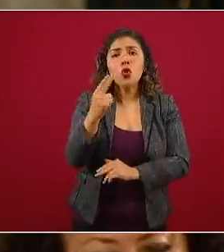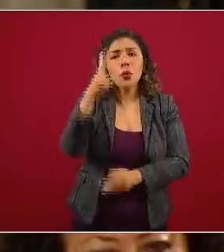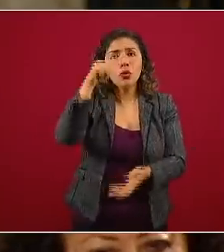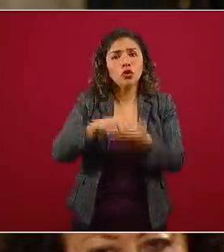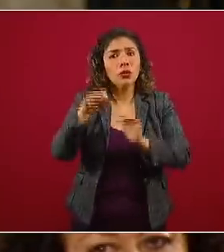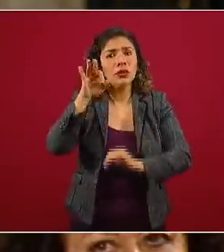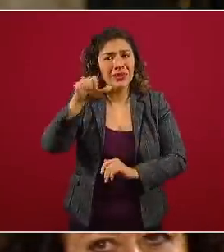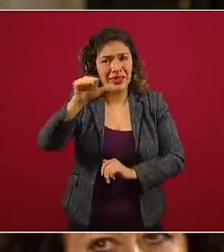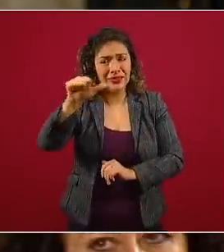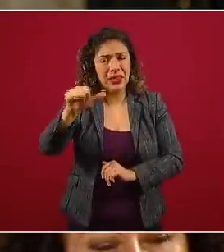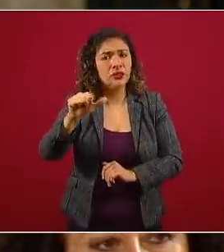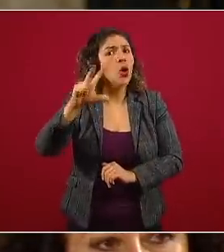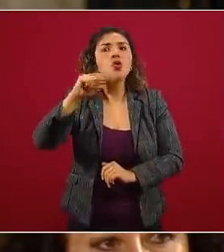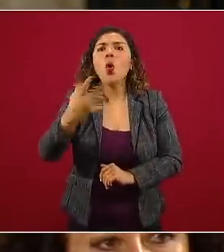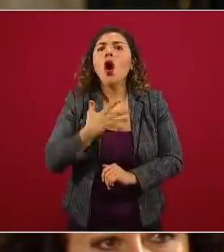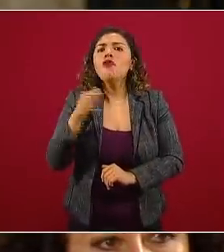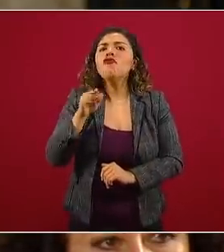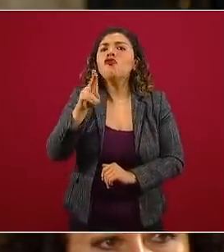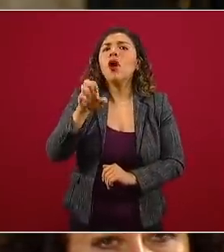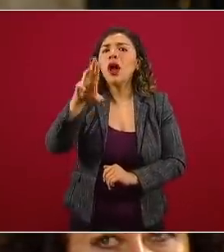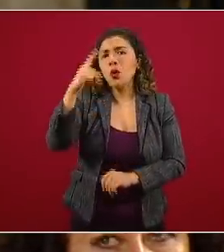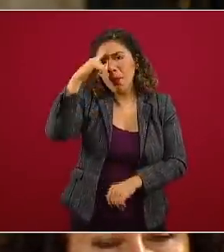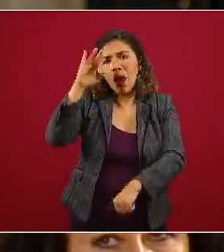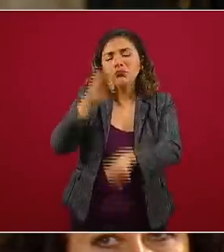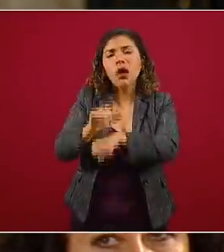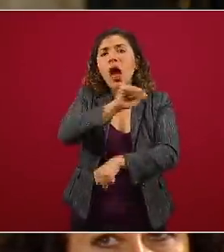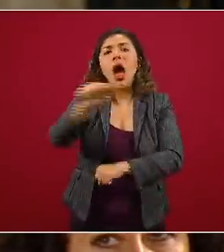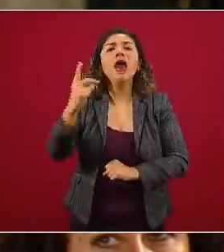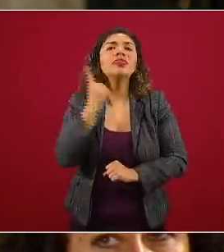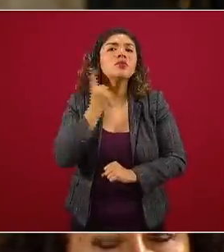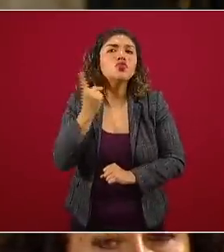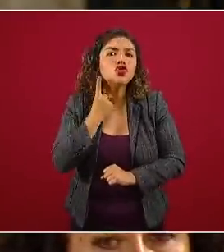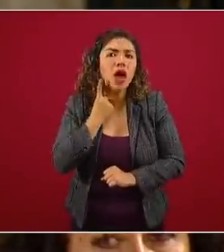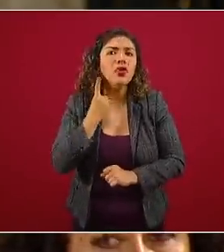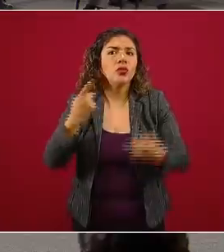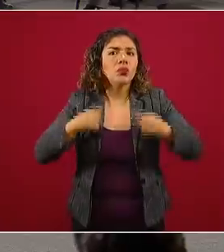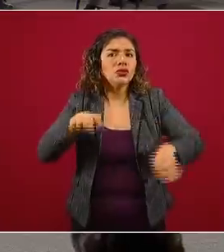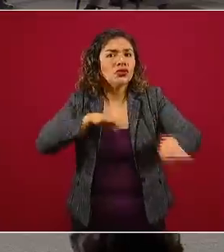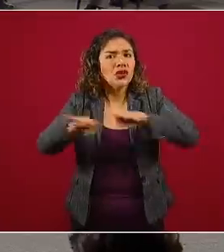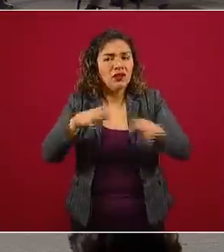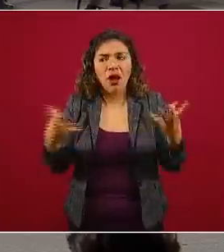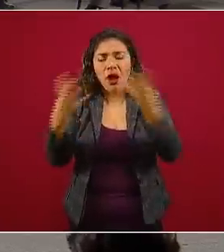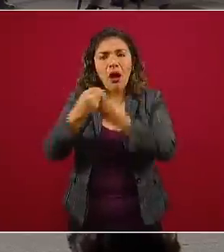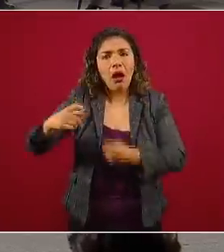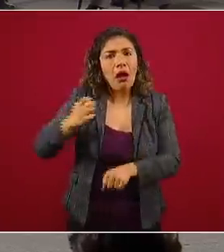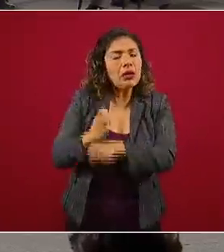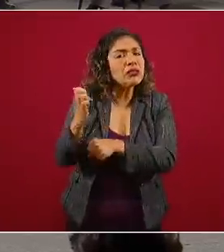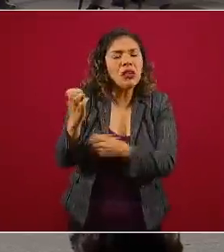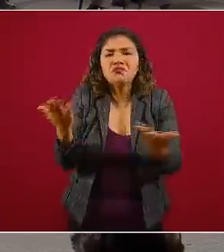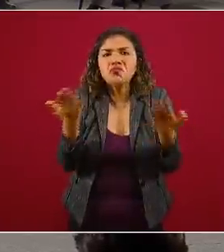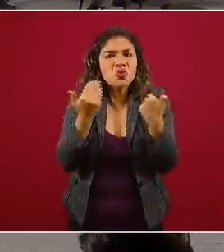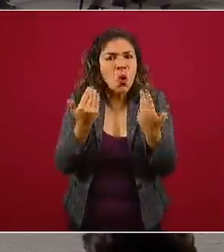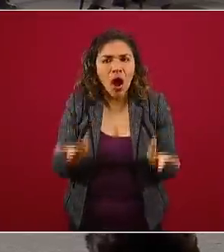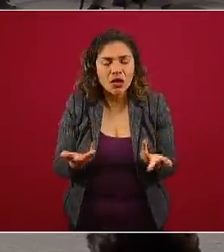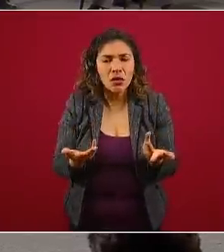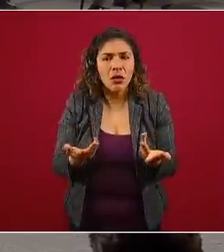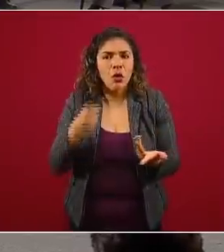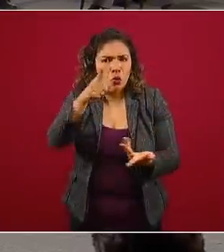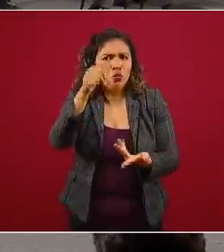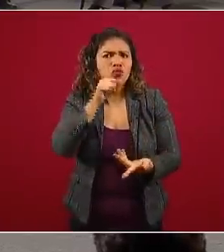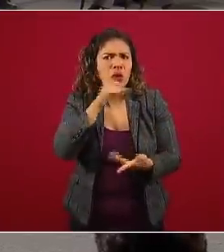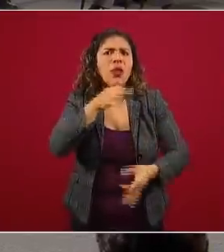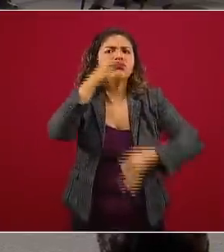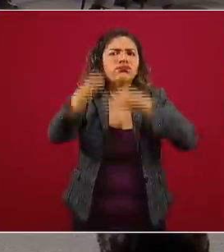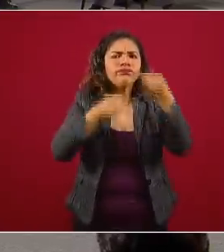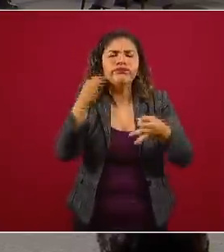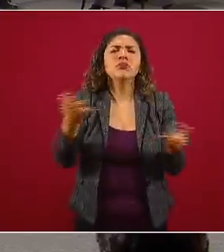constitucional fueron para los cuales te diputados y funcionarios estatales y usted siempre ha promovido